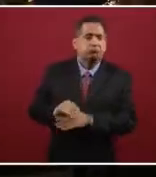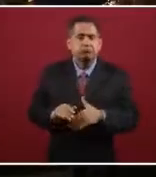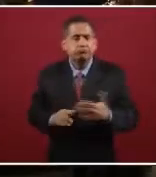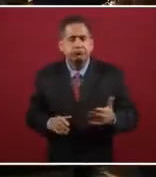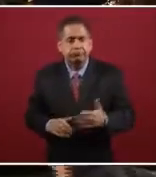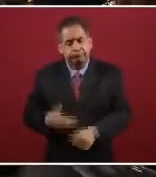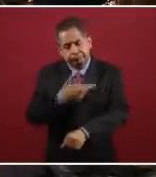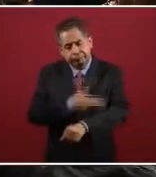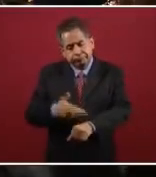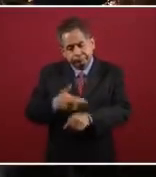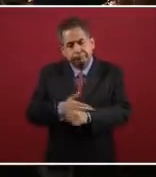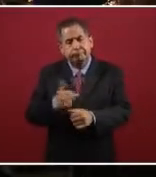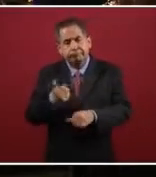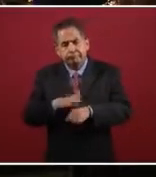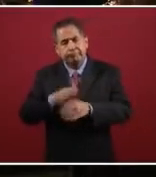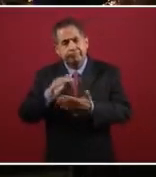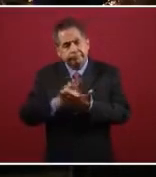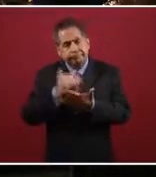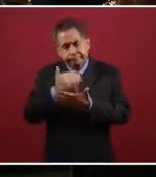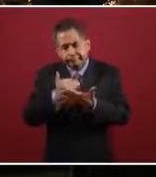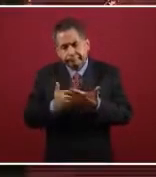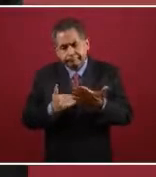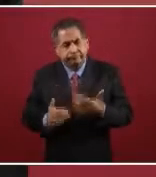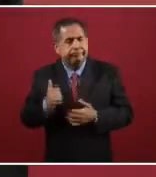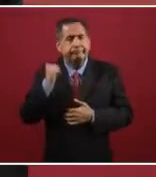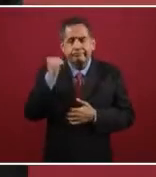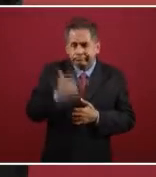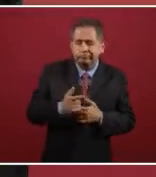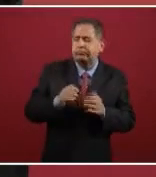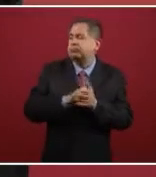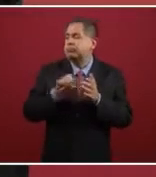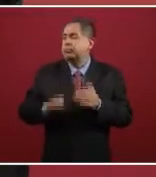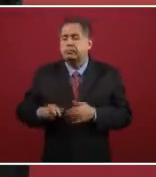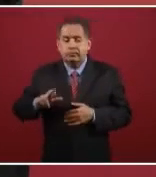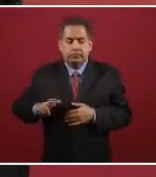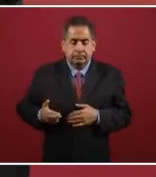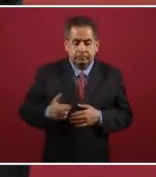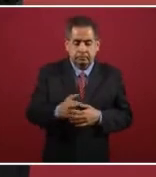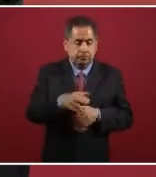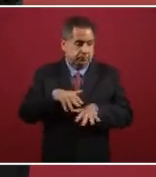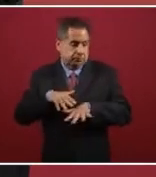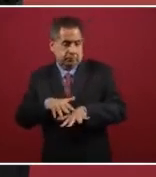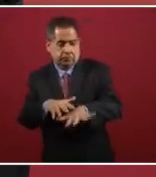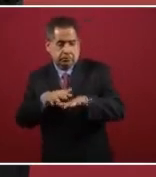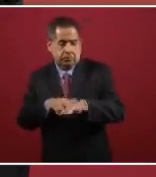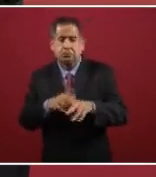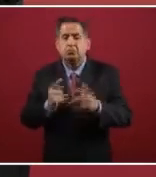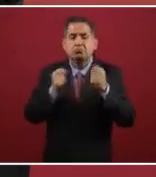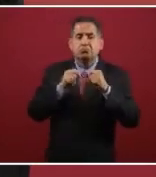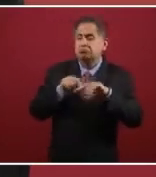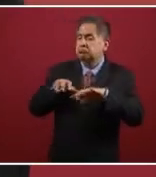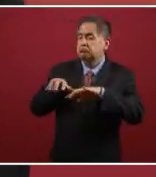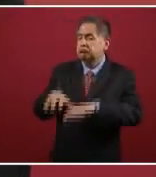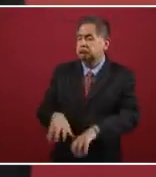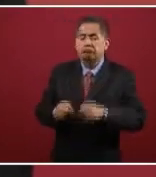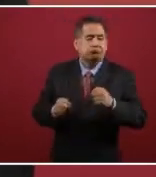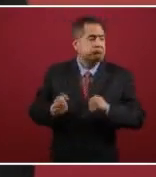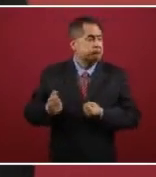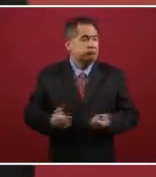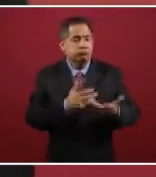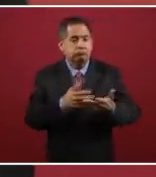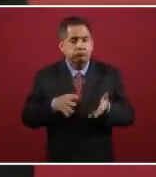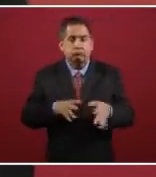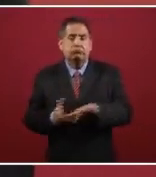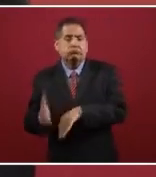trámites administrativos para ver si no afectan el cauce de un río y afectan realmente